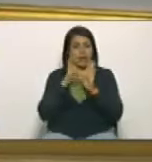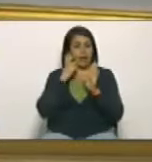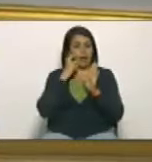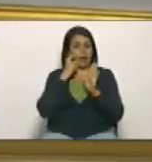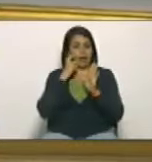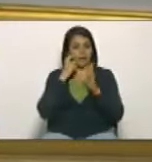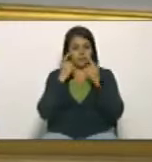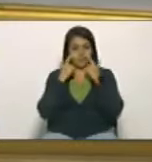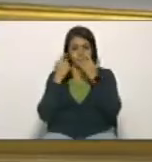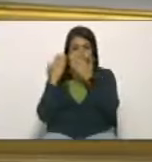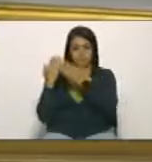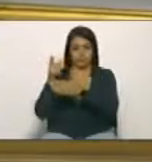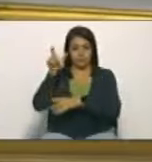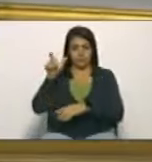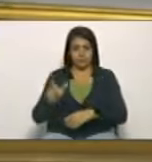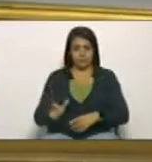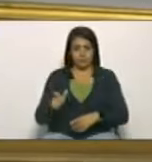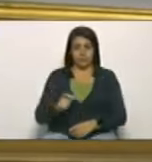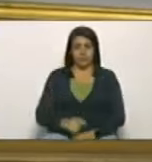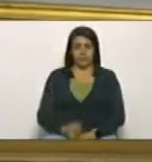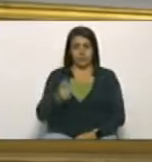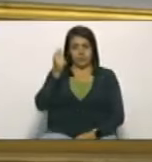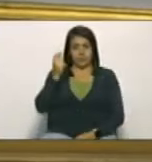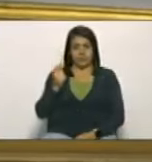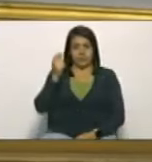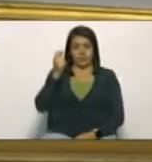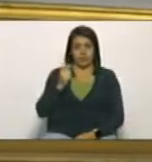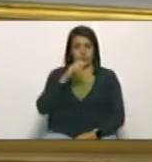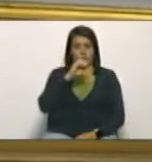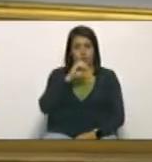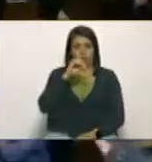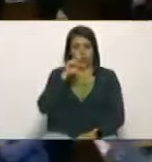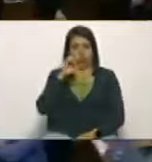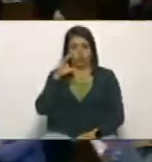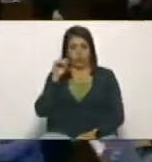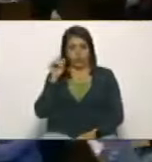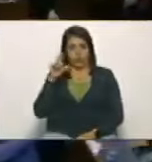cacao. Voy a dejar en el derecho de palabra al diputado Oscar Ronderos.